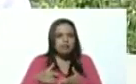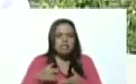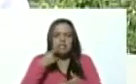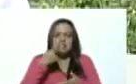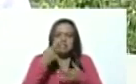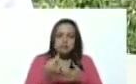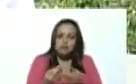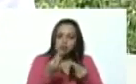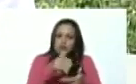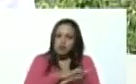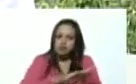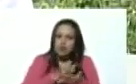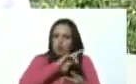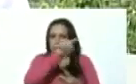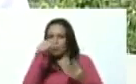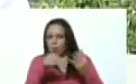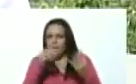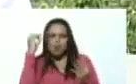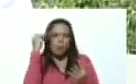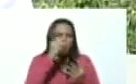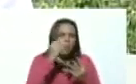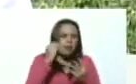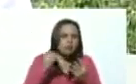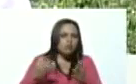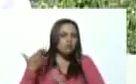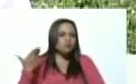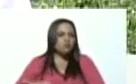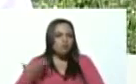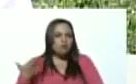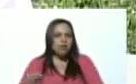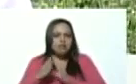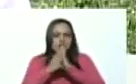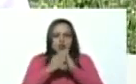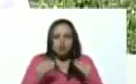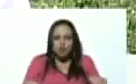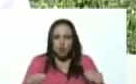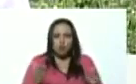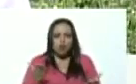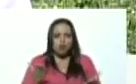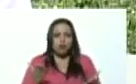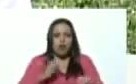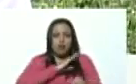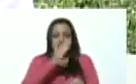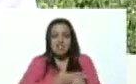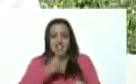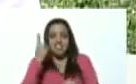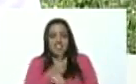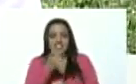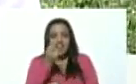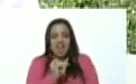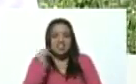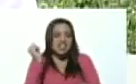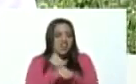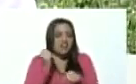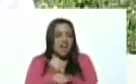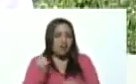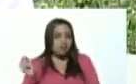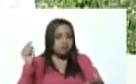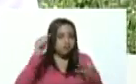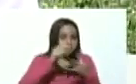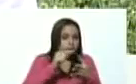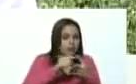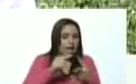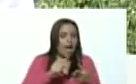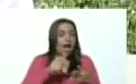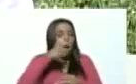importantes, que toda la direccionalidad y toda la concentración de fuerza tenía que ir dirigida al Poder Popular